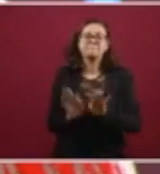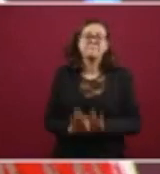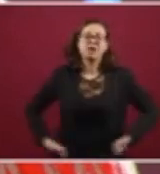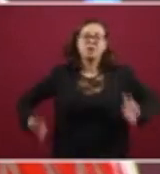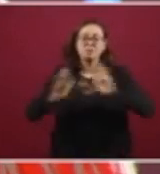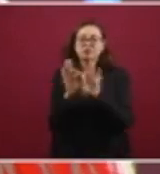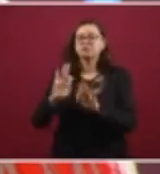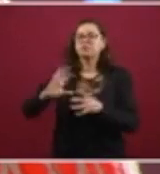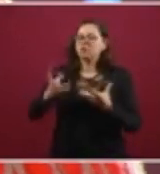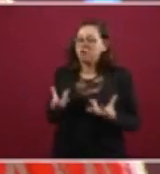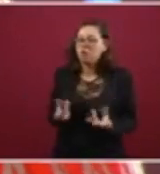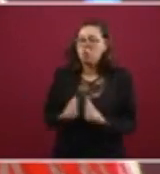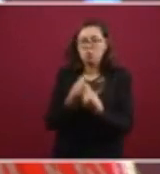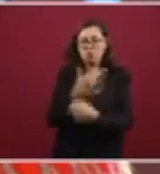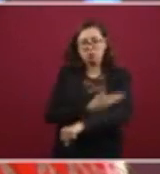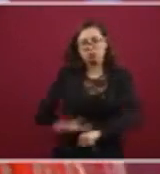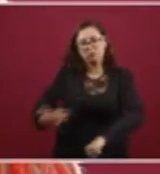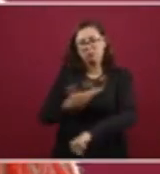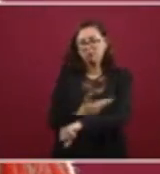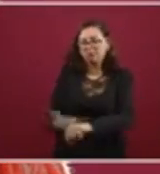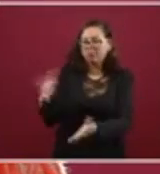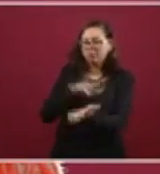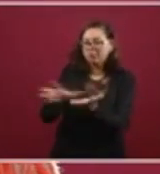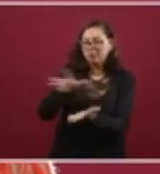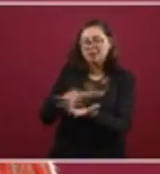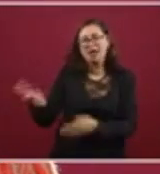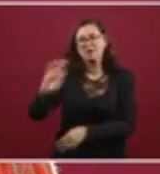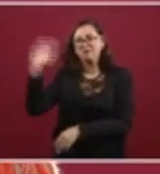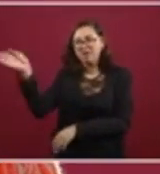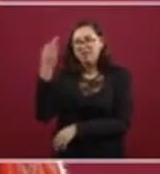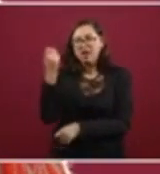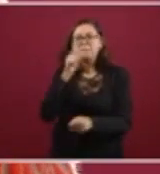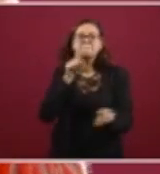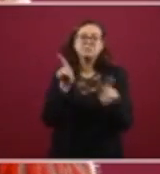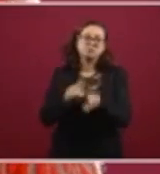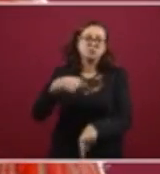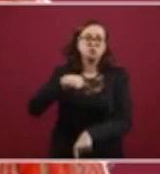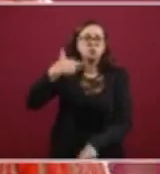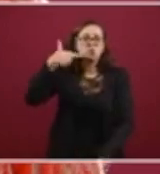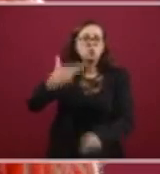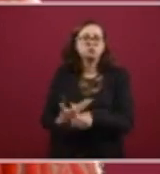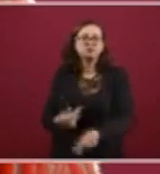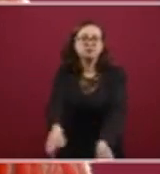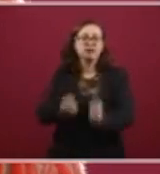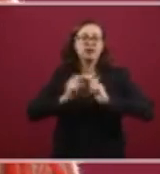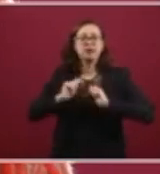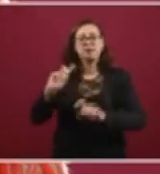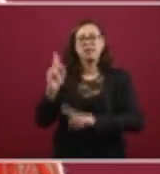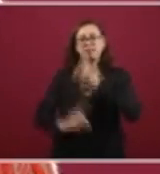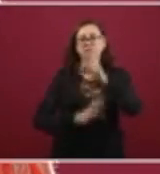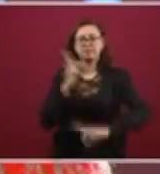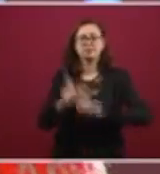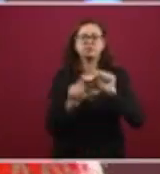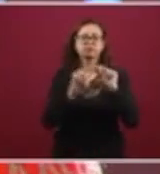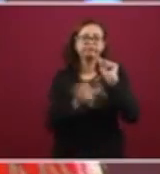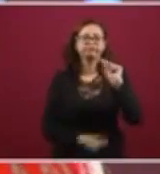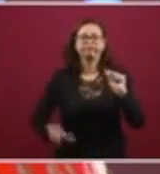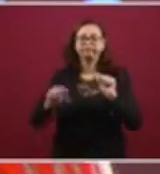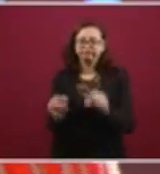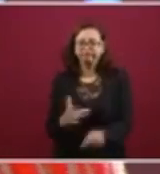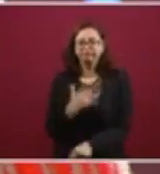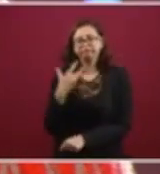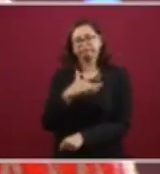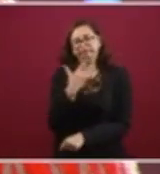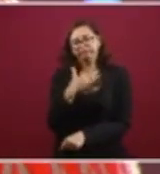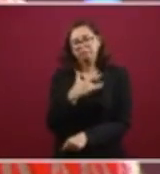las federaciones y con la responsabilidad que tengo como dirigente del deporte nacional y que finalmente nos motiva y nos entusiasma